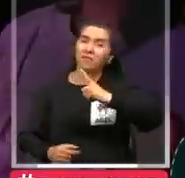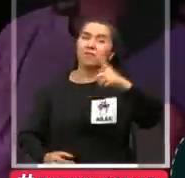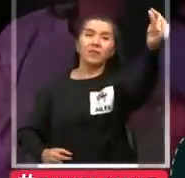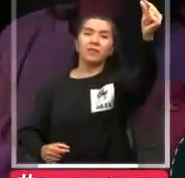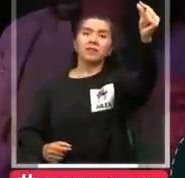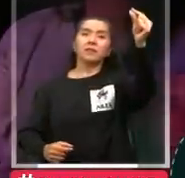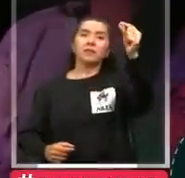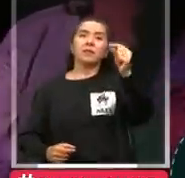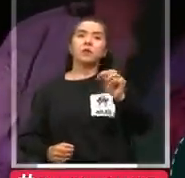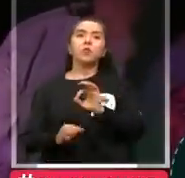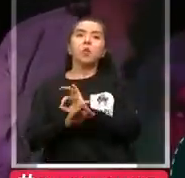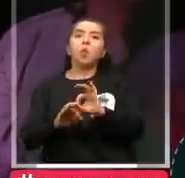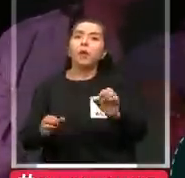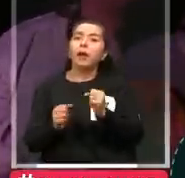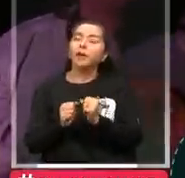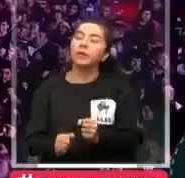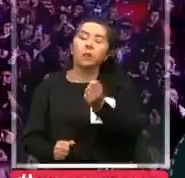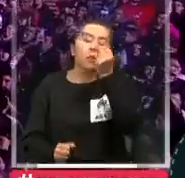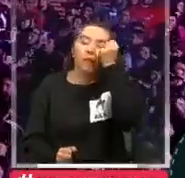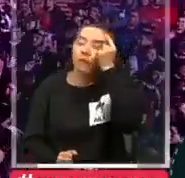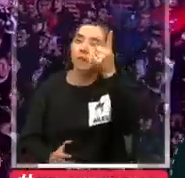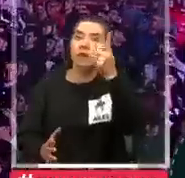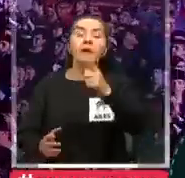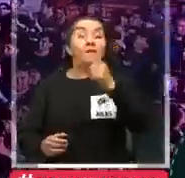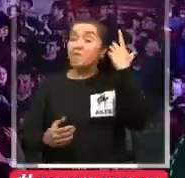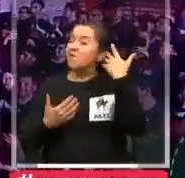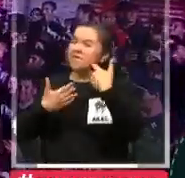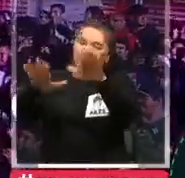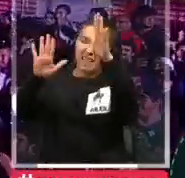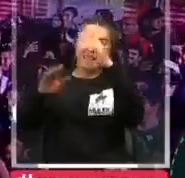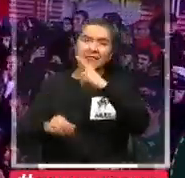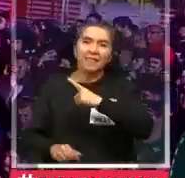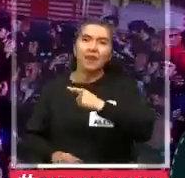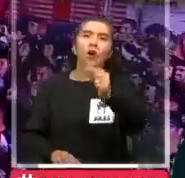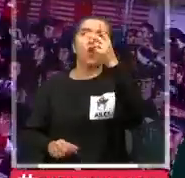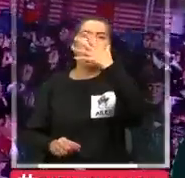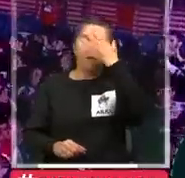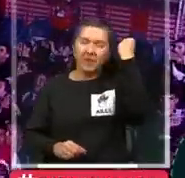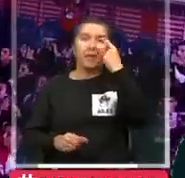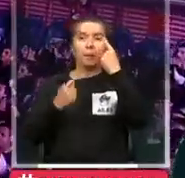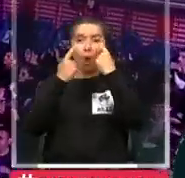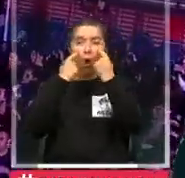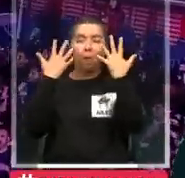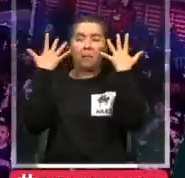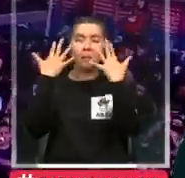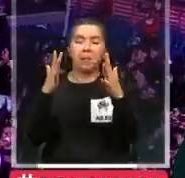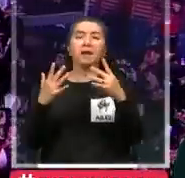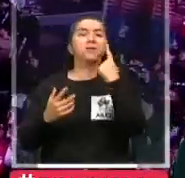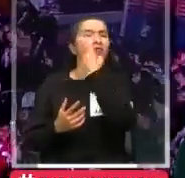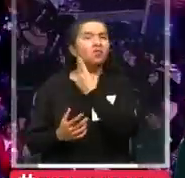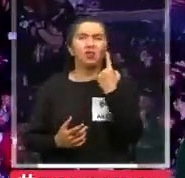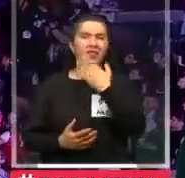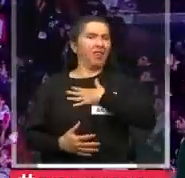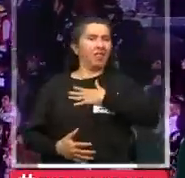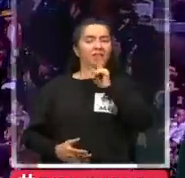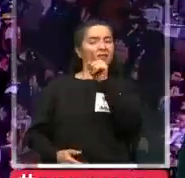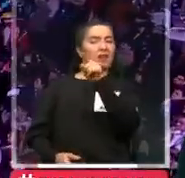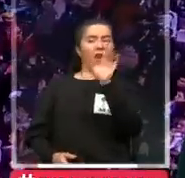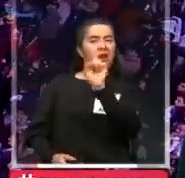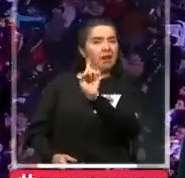vuelta. Jamás te pude comprender. Vete, olvida mis ojos, mis manos, mis labios que no